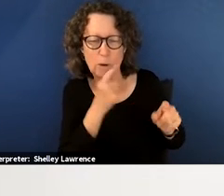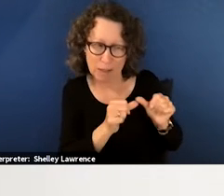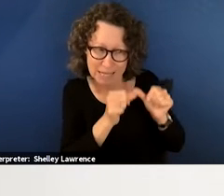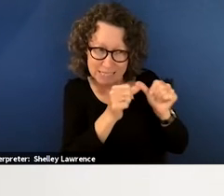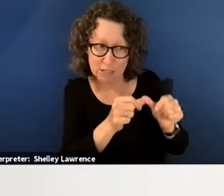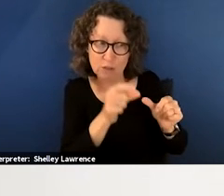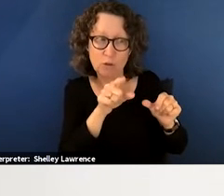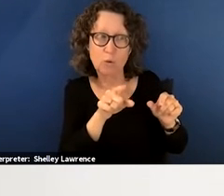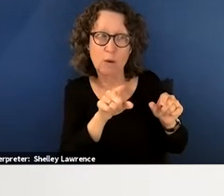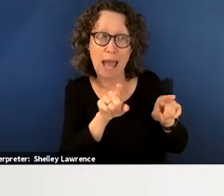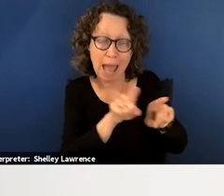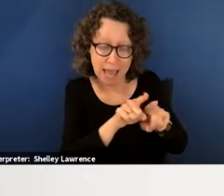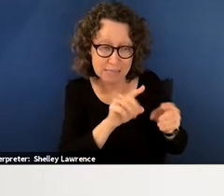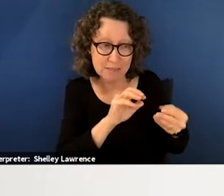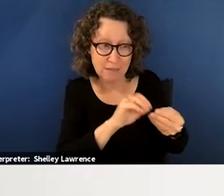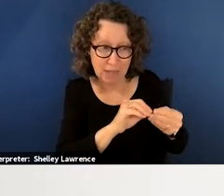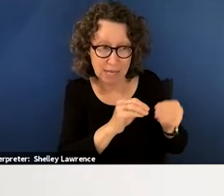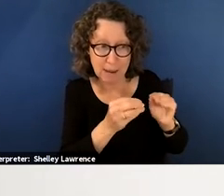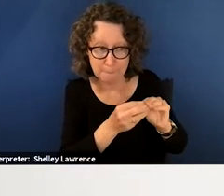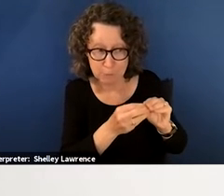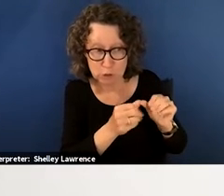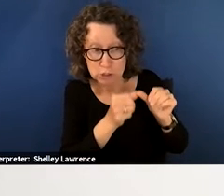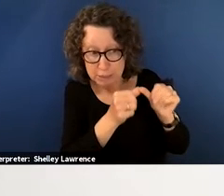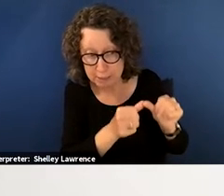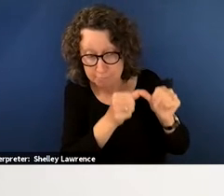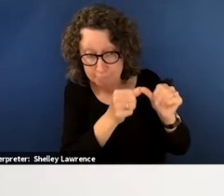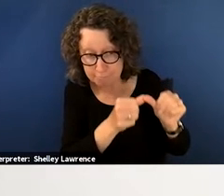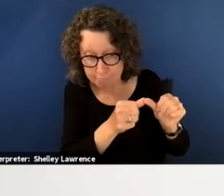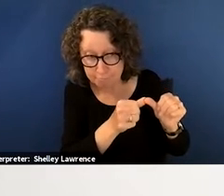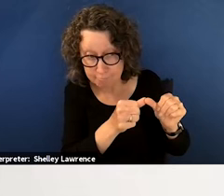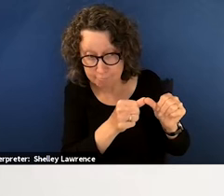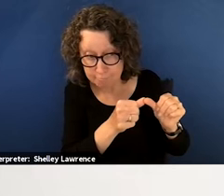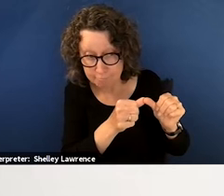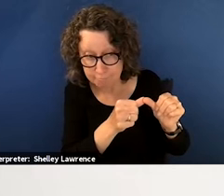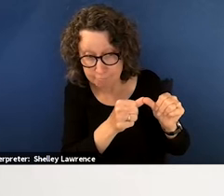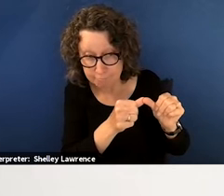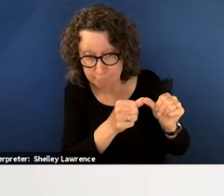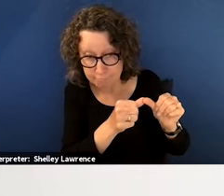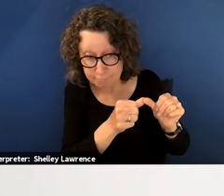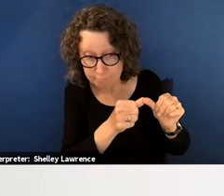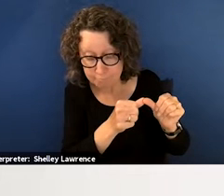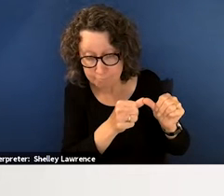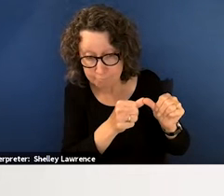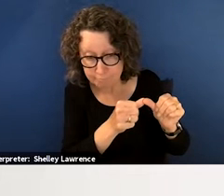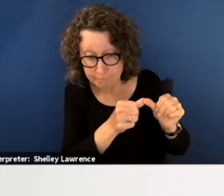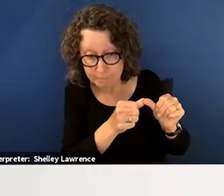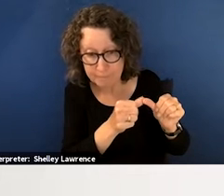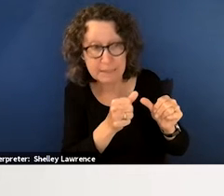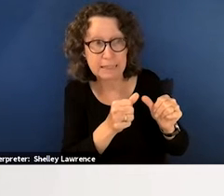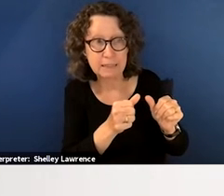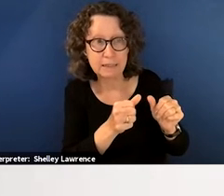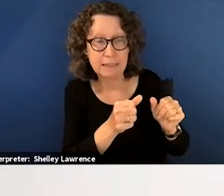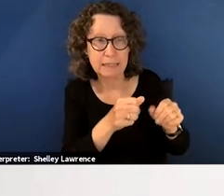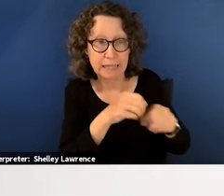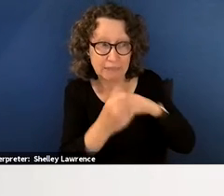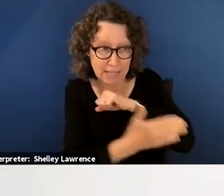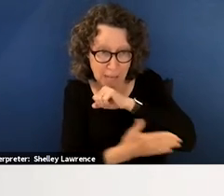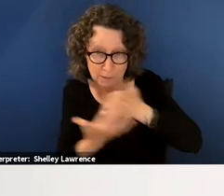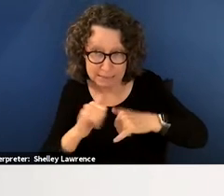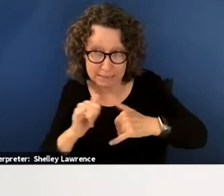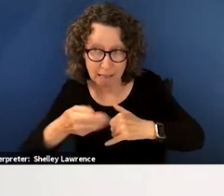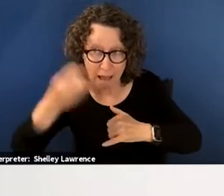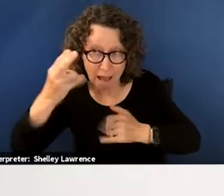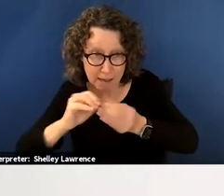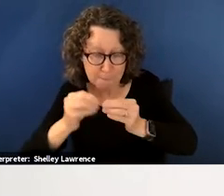de vigilancia con tal de que los números de casos estén a un